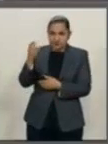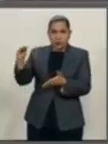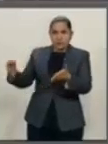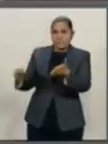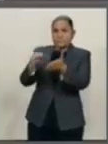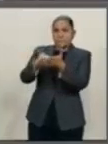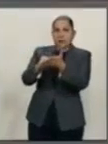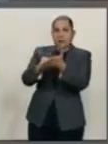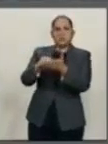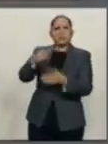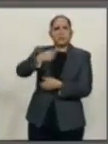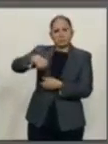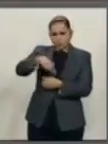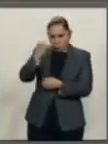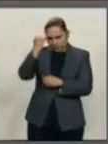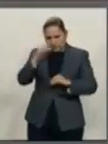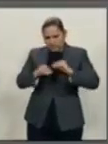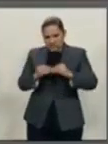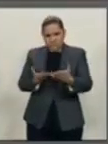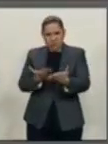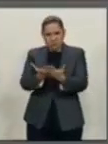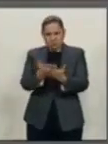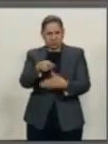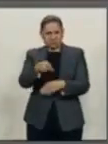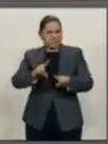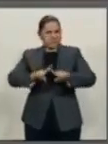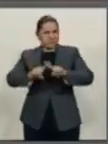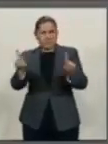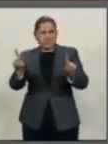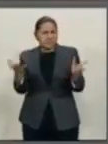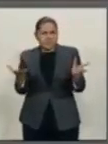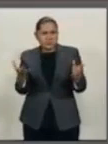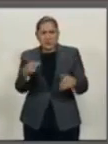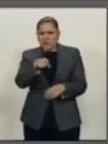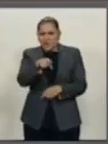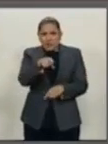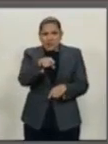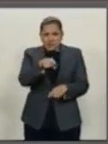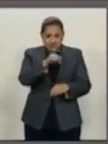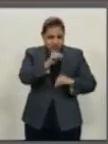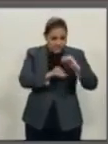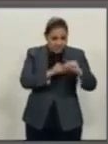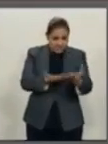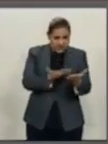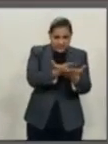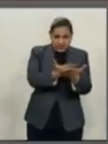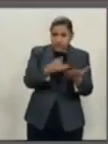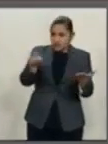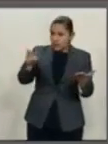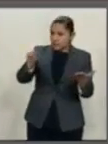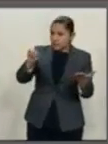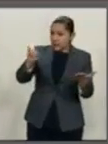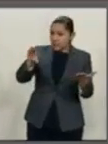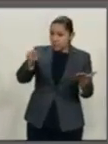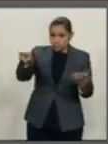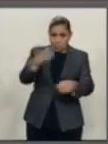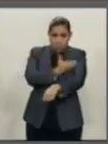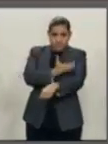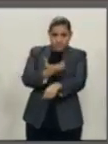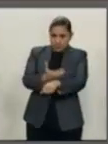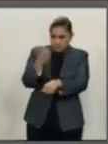esta iniciativa, y que entendamos que no tiene nada que ver con el compañero Taibo. Ya otros compañeros